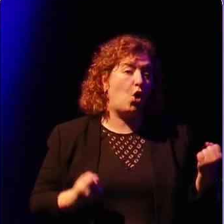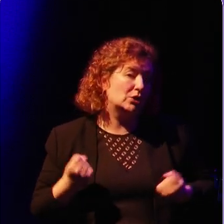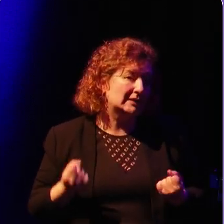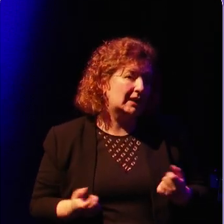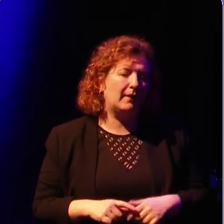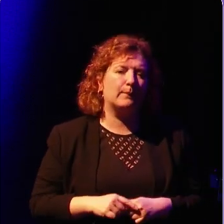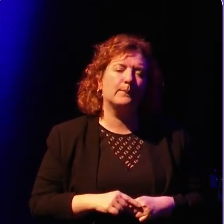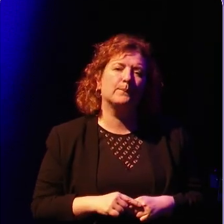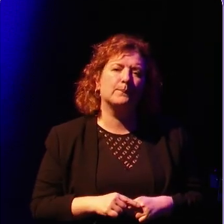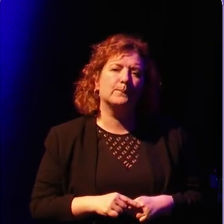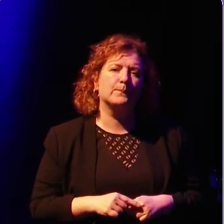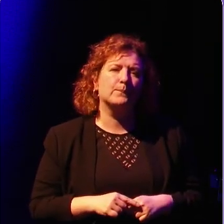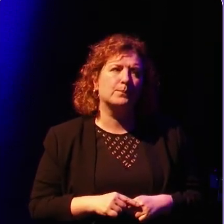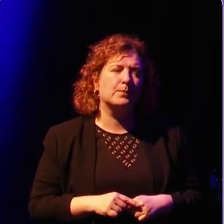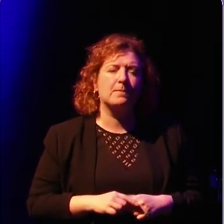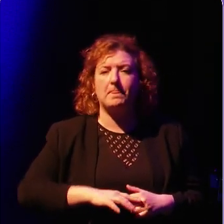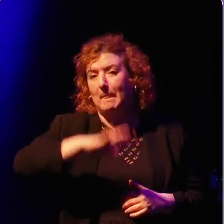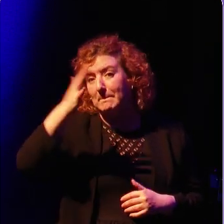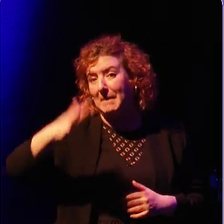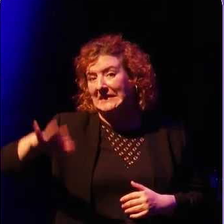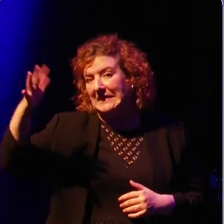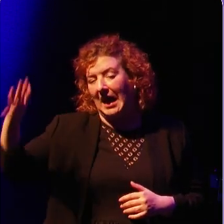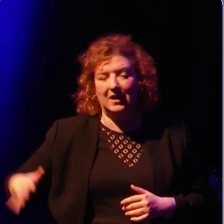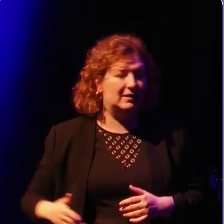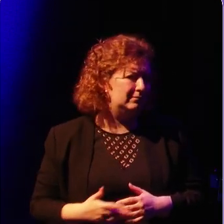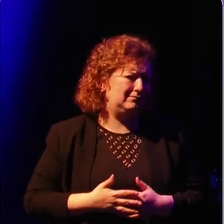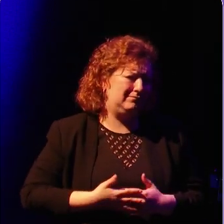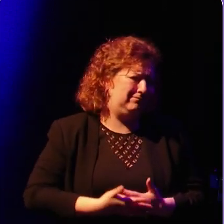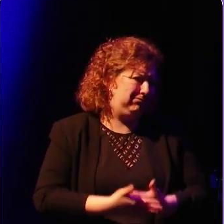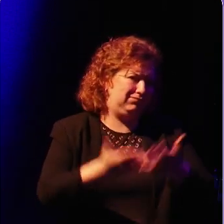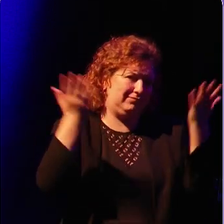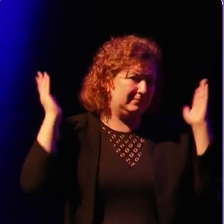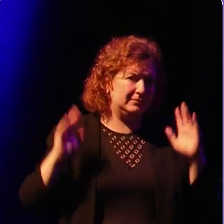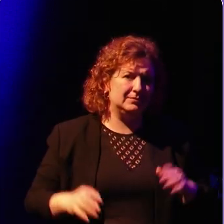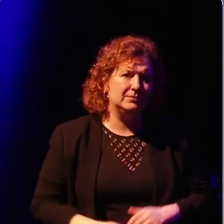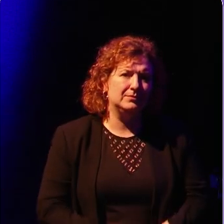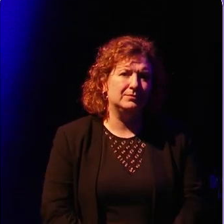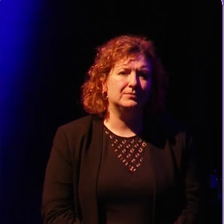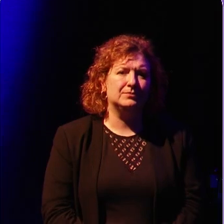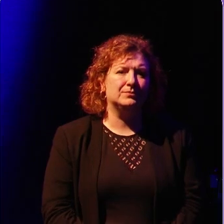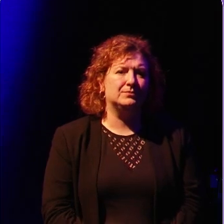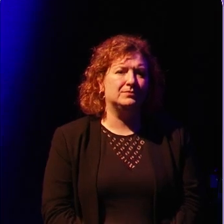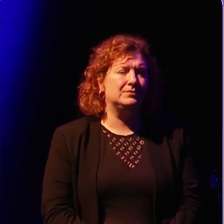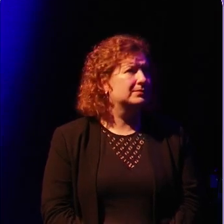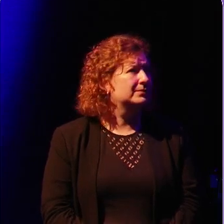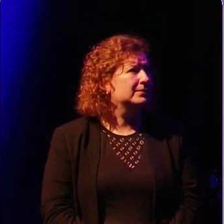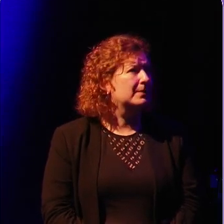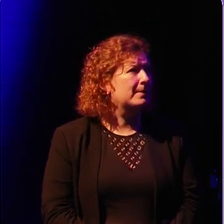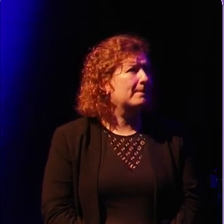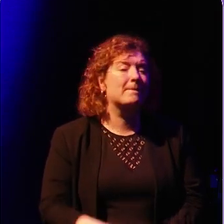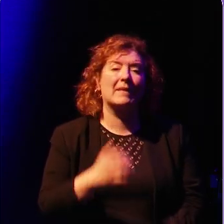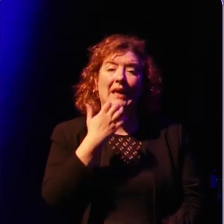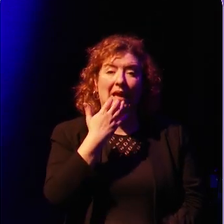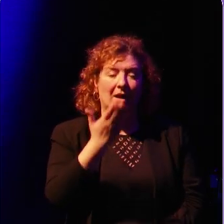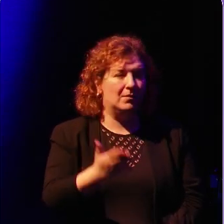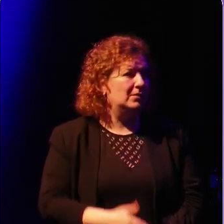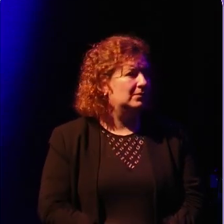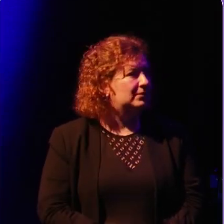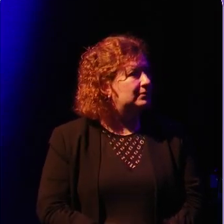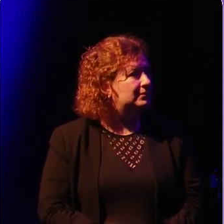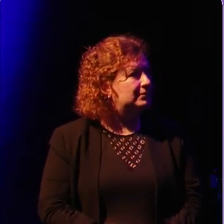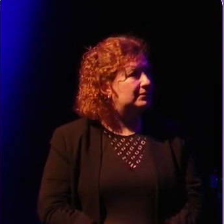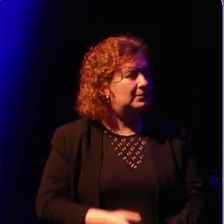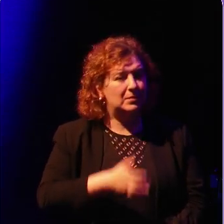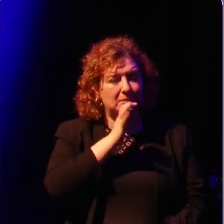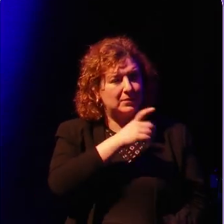coche, para un paisaje, etcétera, etcétera. Ejemplos de esto, más allá de que ahí está